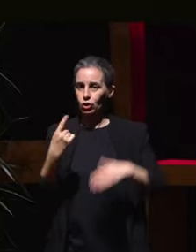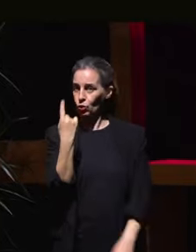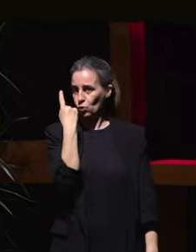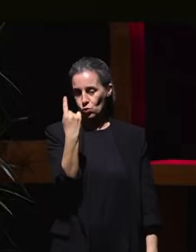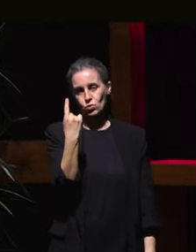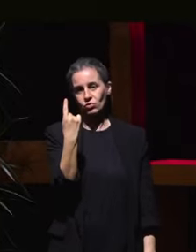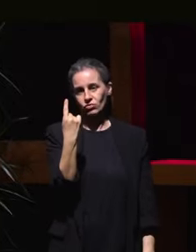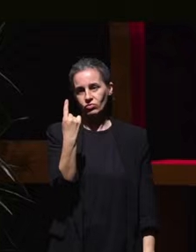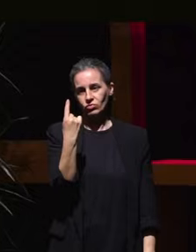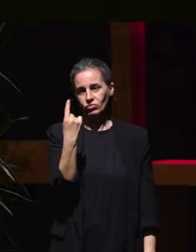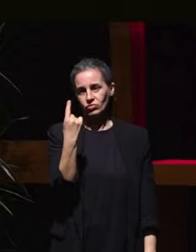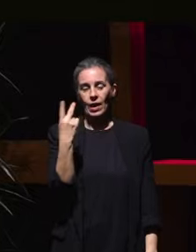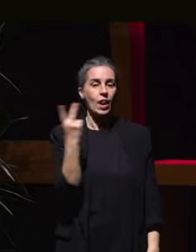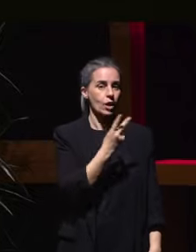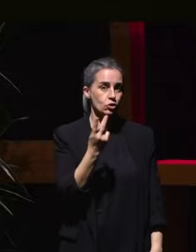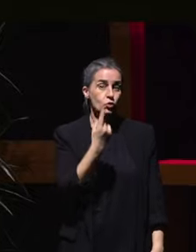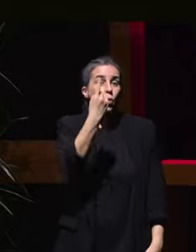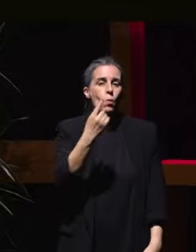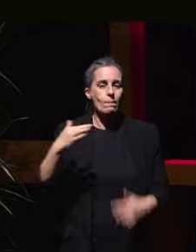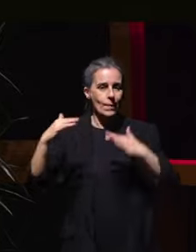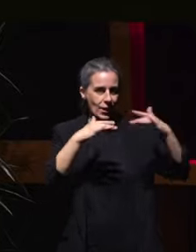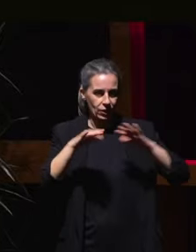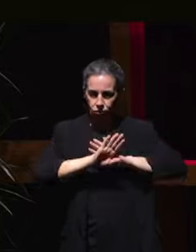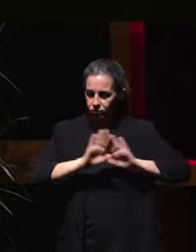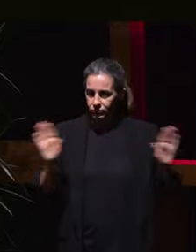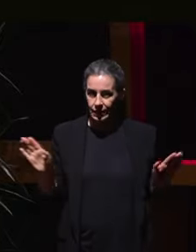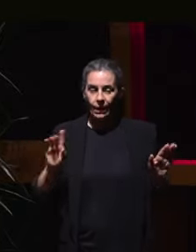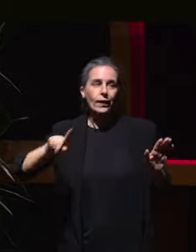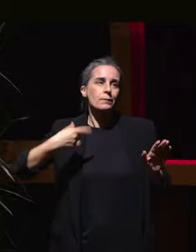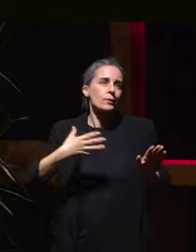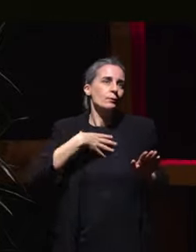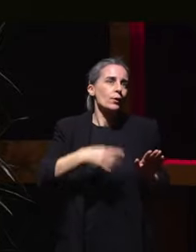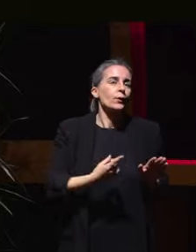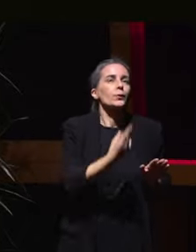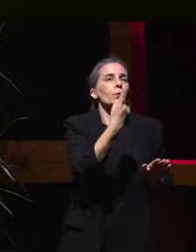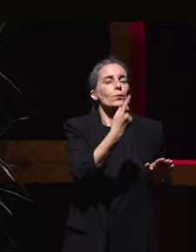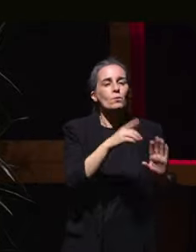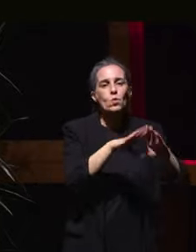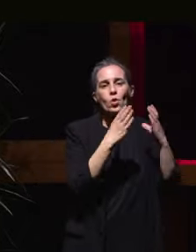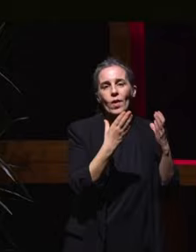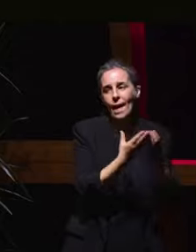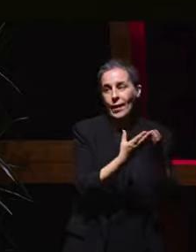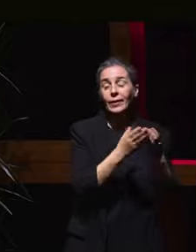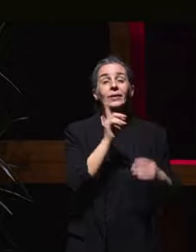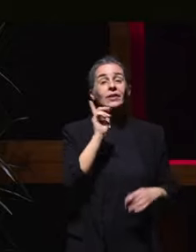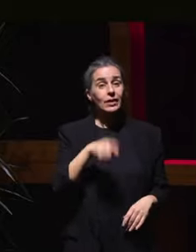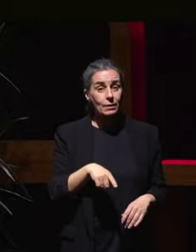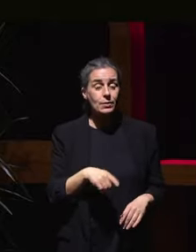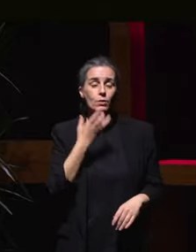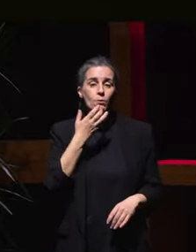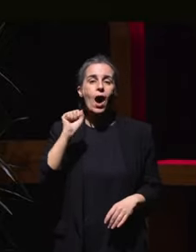un partido. As dúas fixeron un partido, despois fixeron algún de mundial, e logo temos esa presenza que si teñen